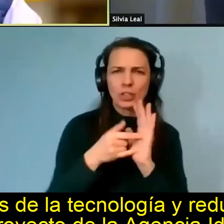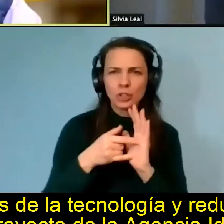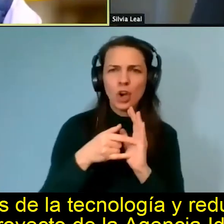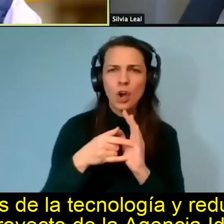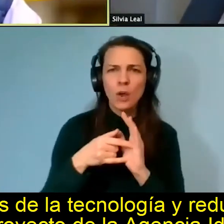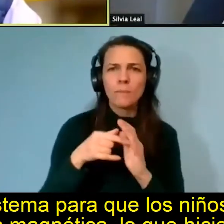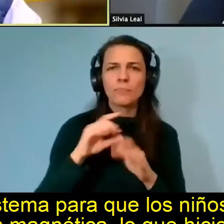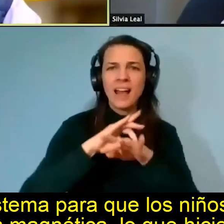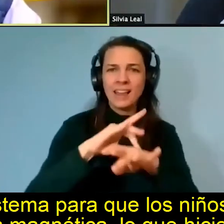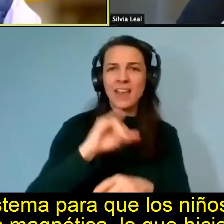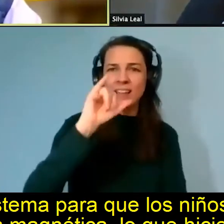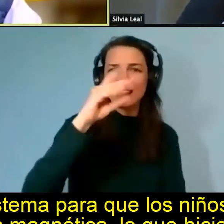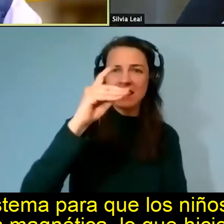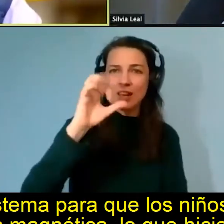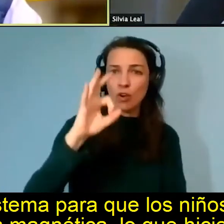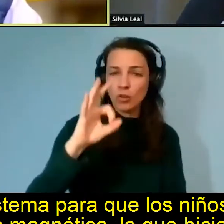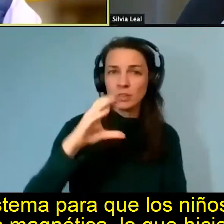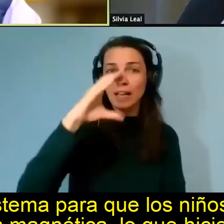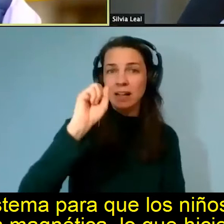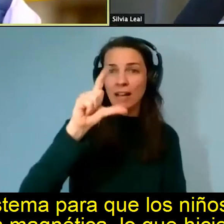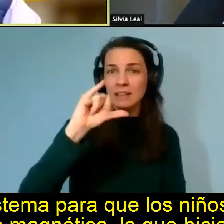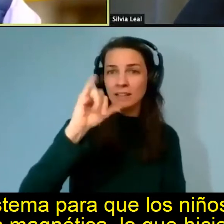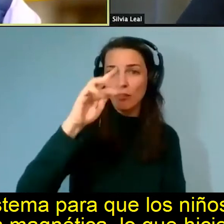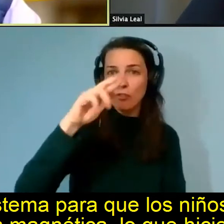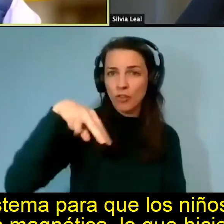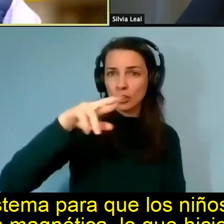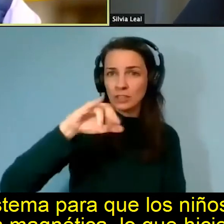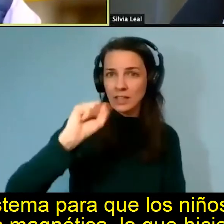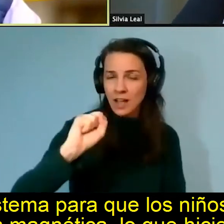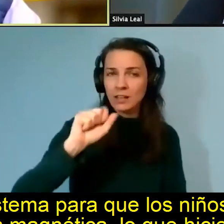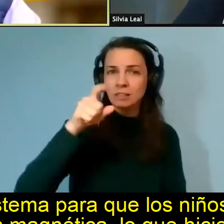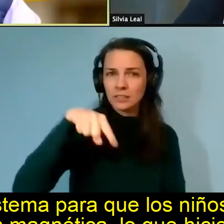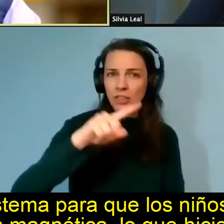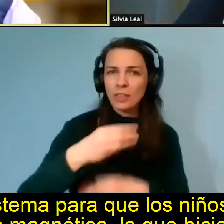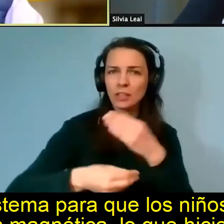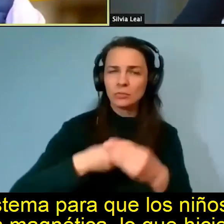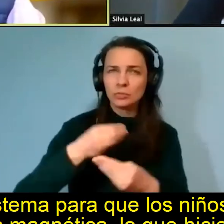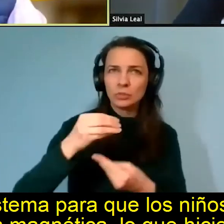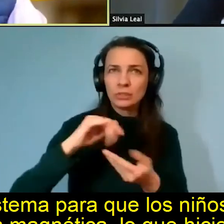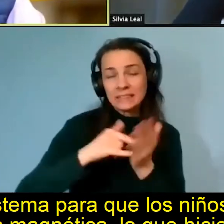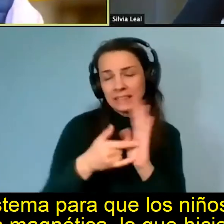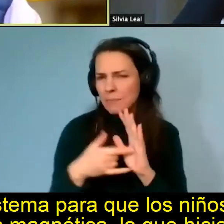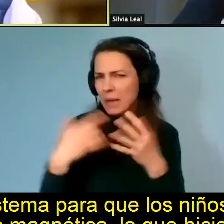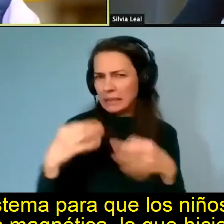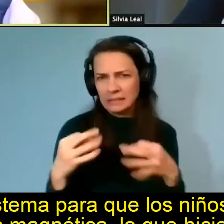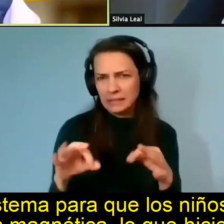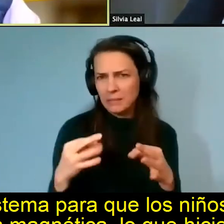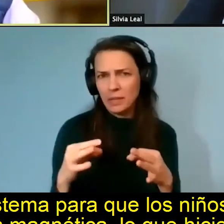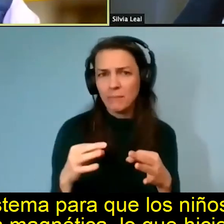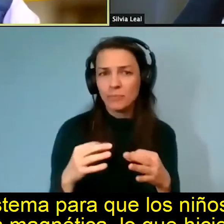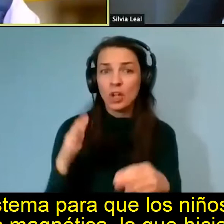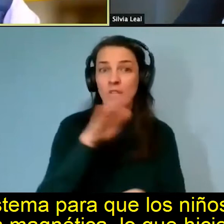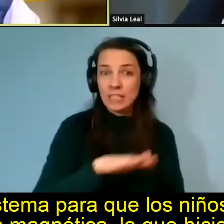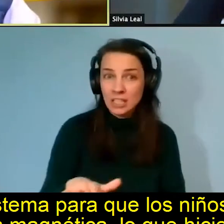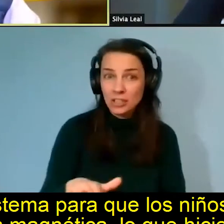en California que desarrollaron un sistema para que los niños cuando se iban a hacer, era un sistema muy simple, cuando se iban a